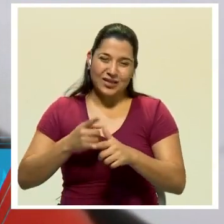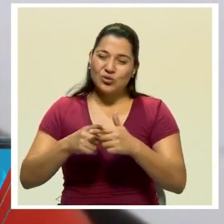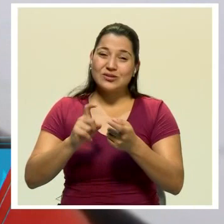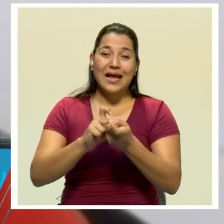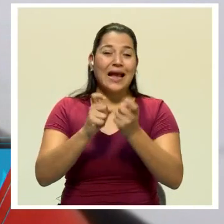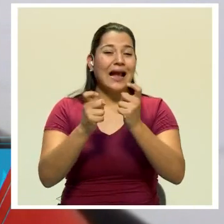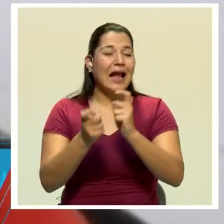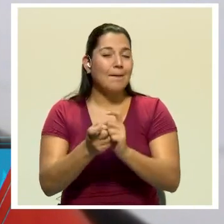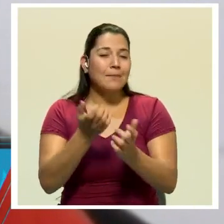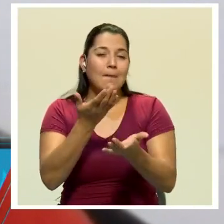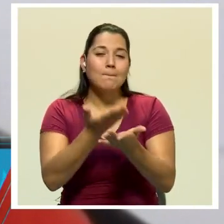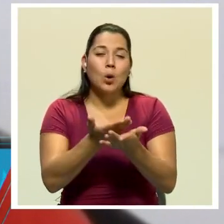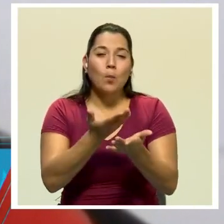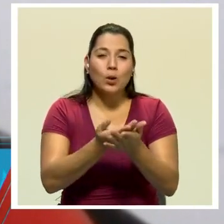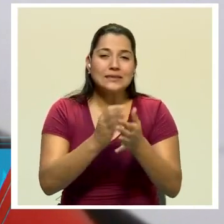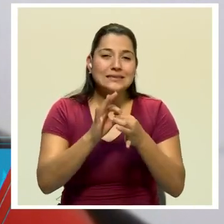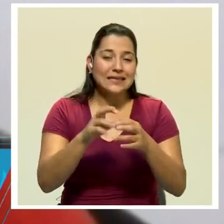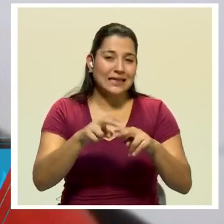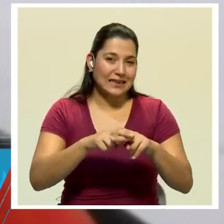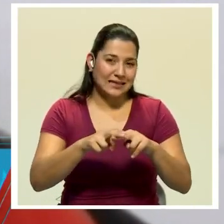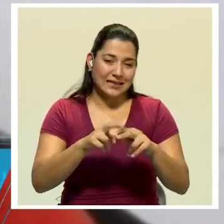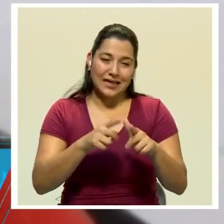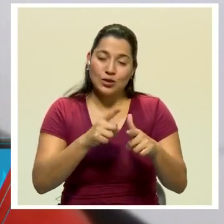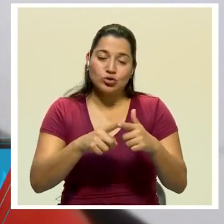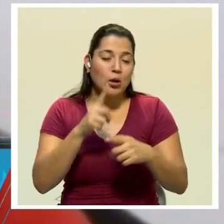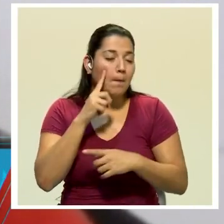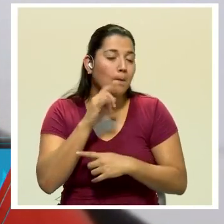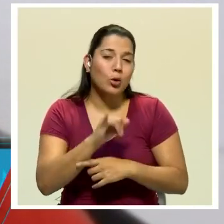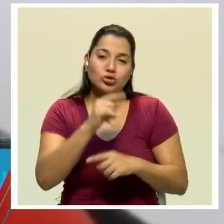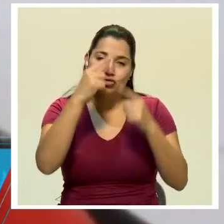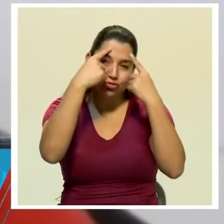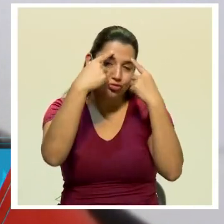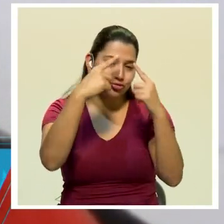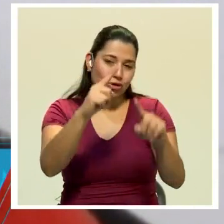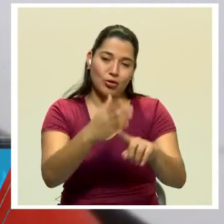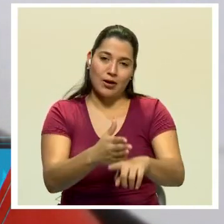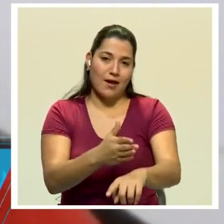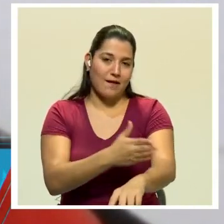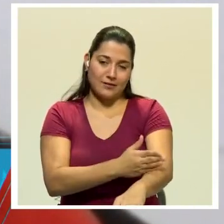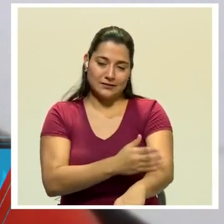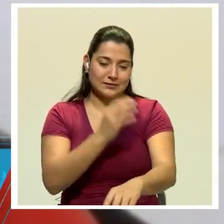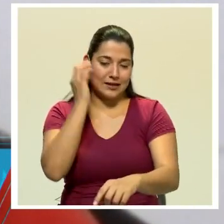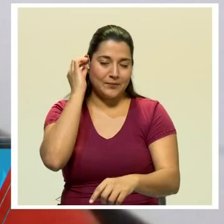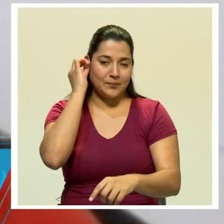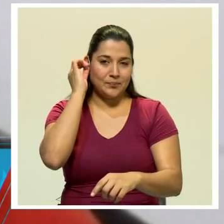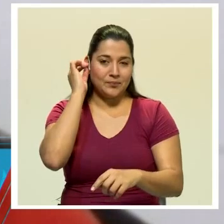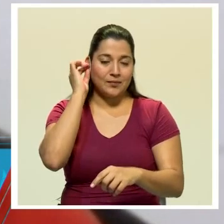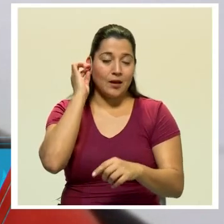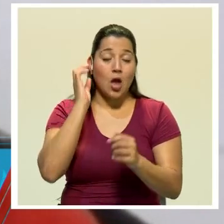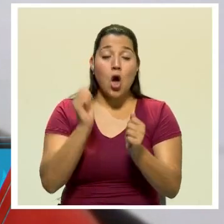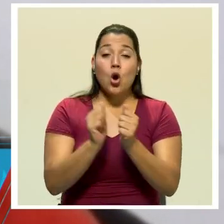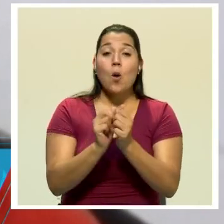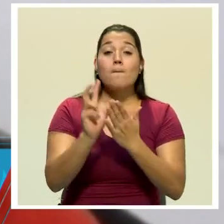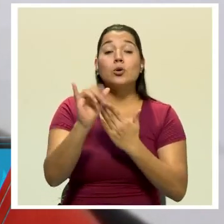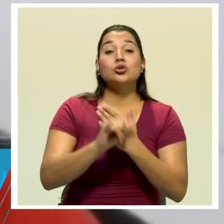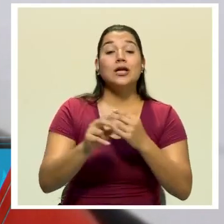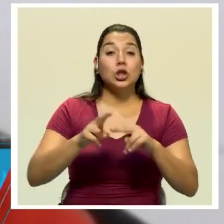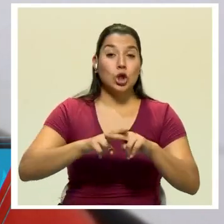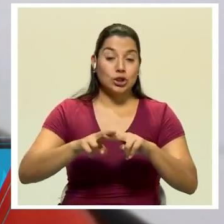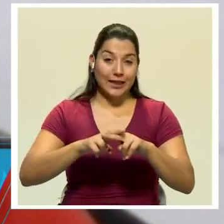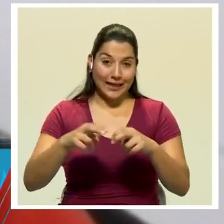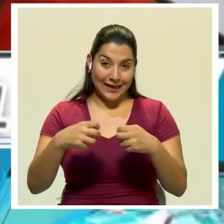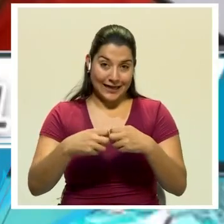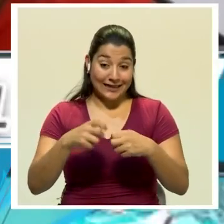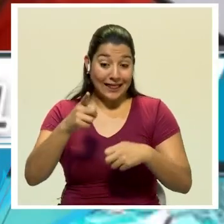la propuesta y eso ha hecho que no se hayan podido hacer el tan soñado tren eléctrico que